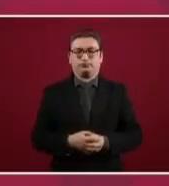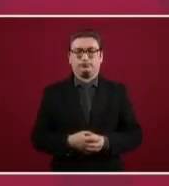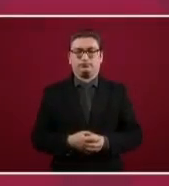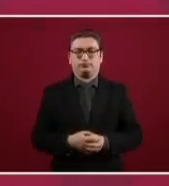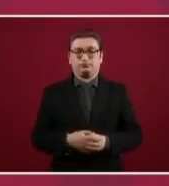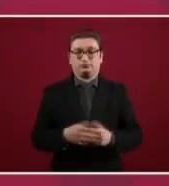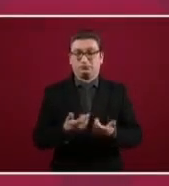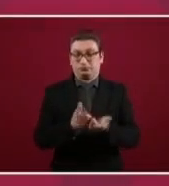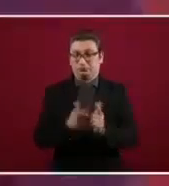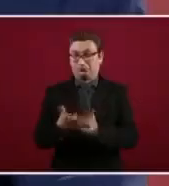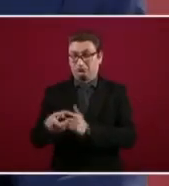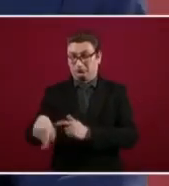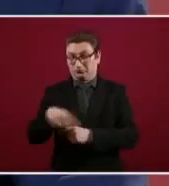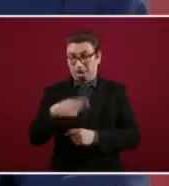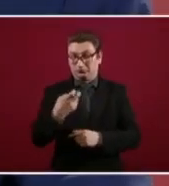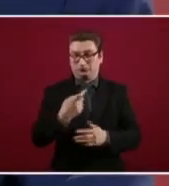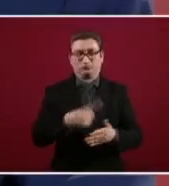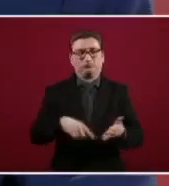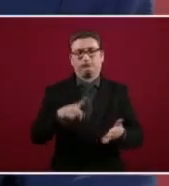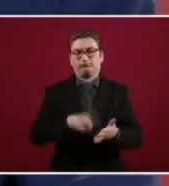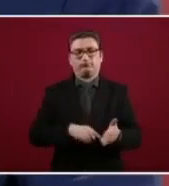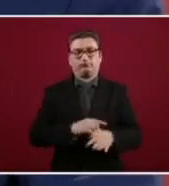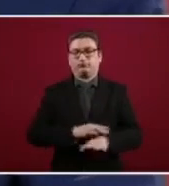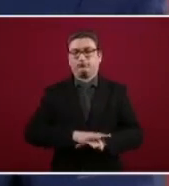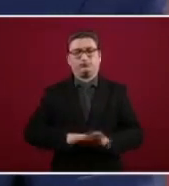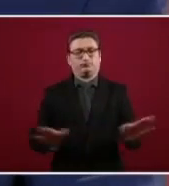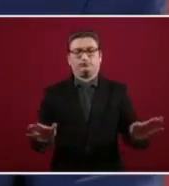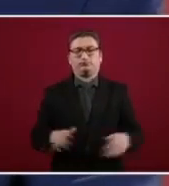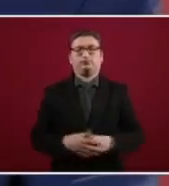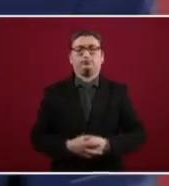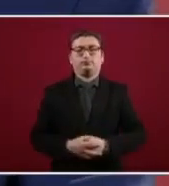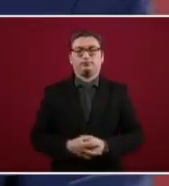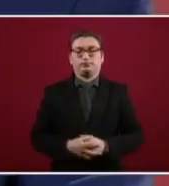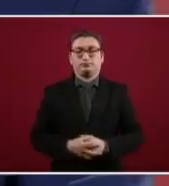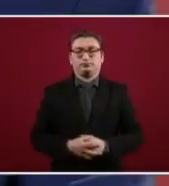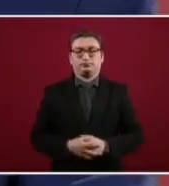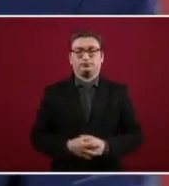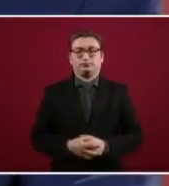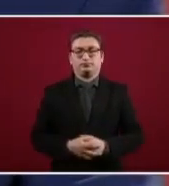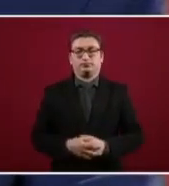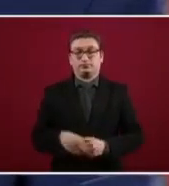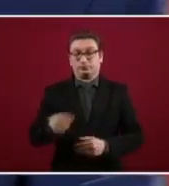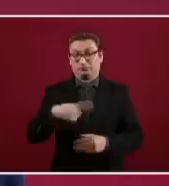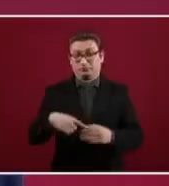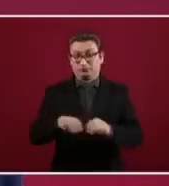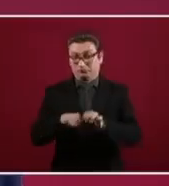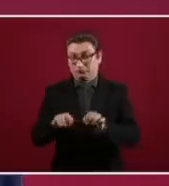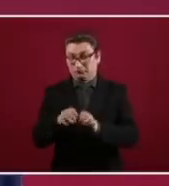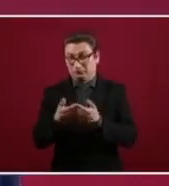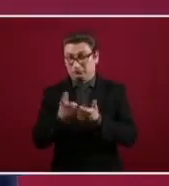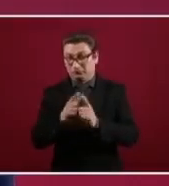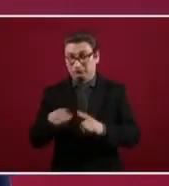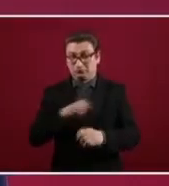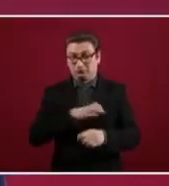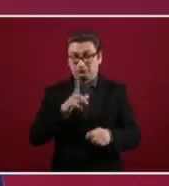de qué ya no existe a este cuerpo de élite